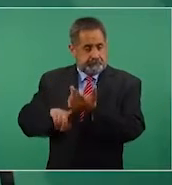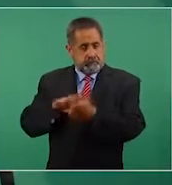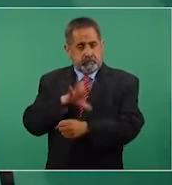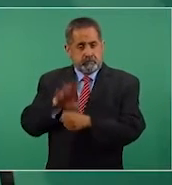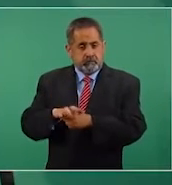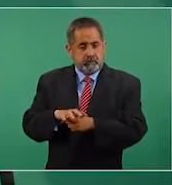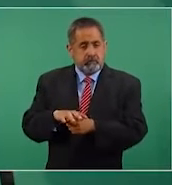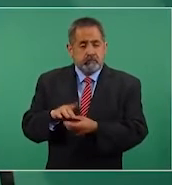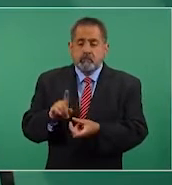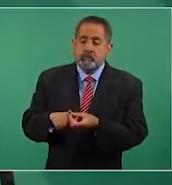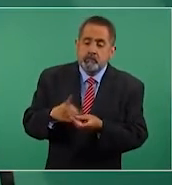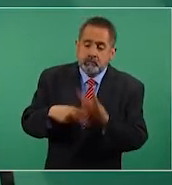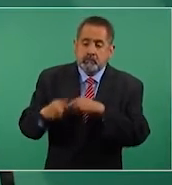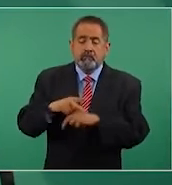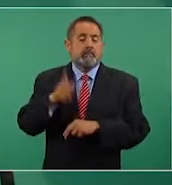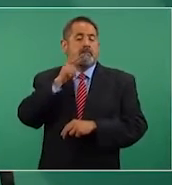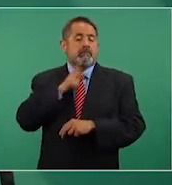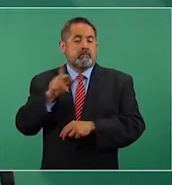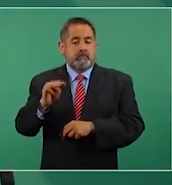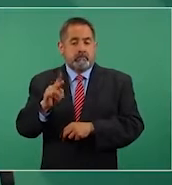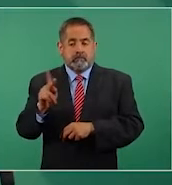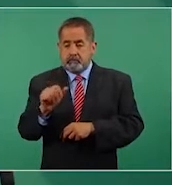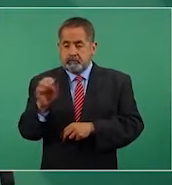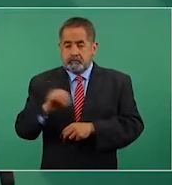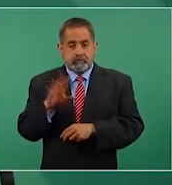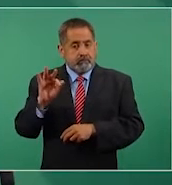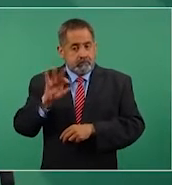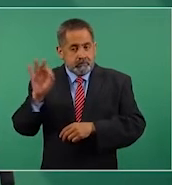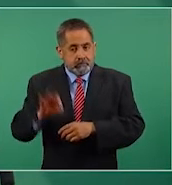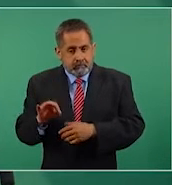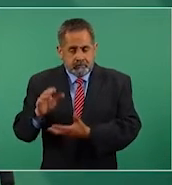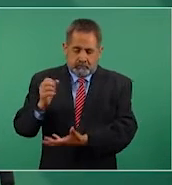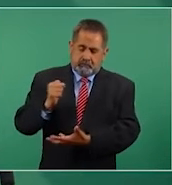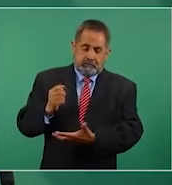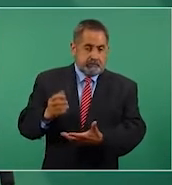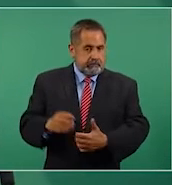dependía del petróleo, 40%.